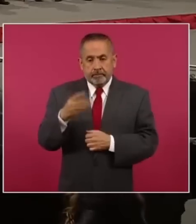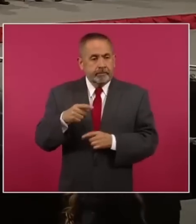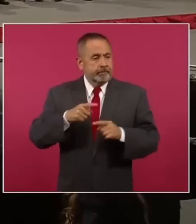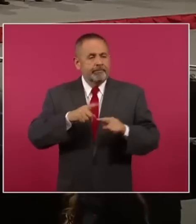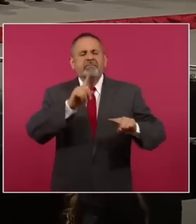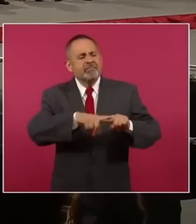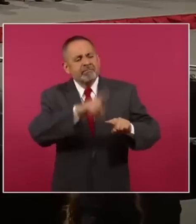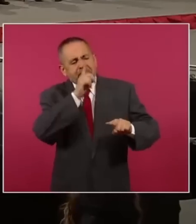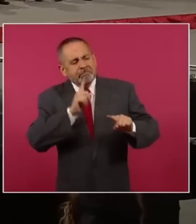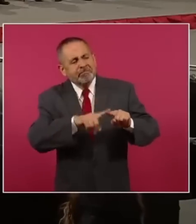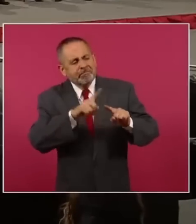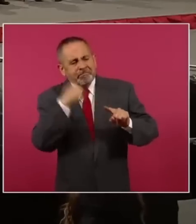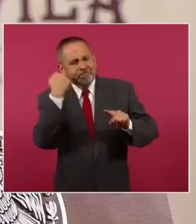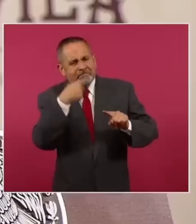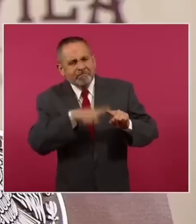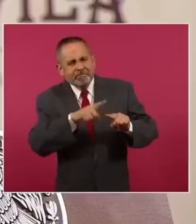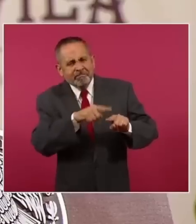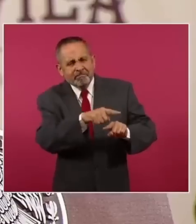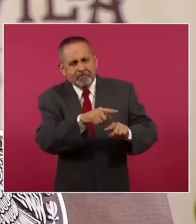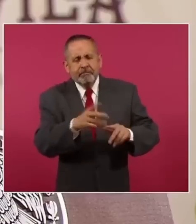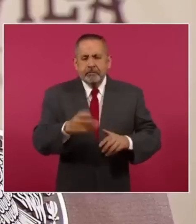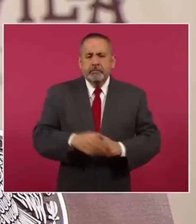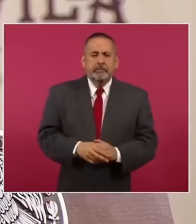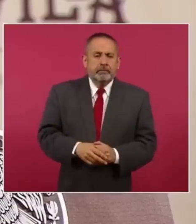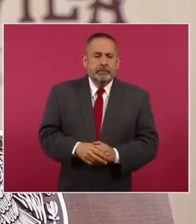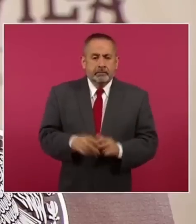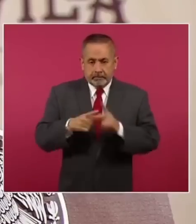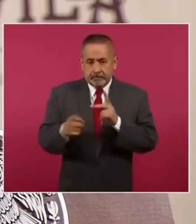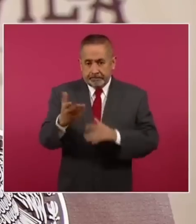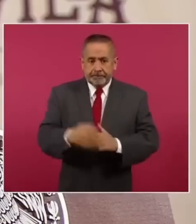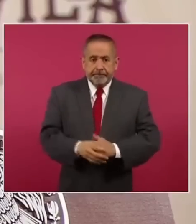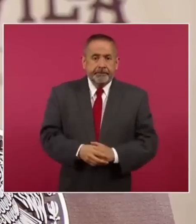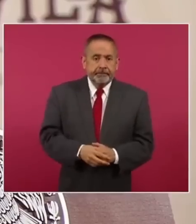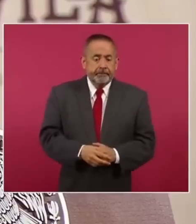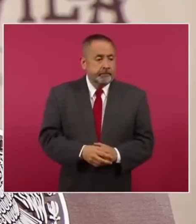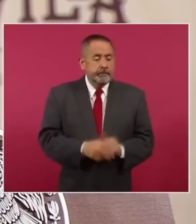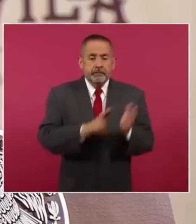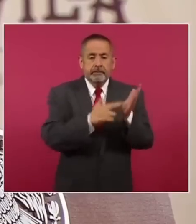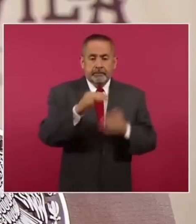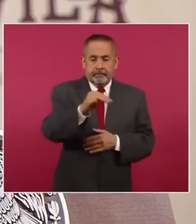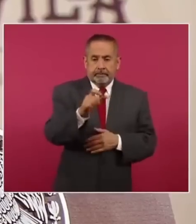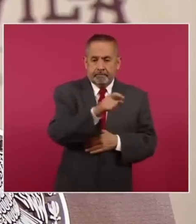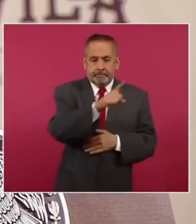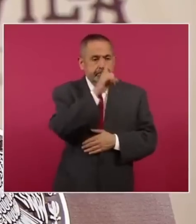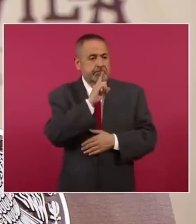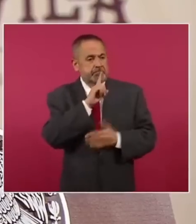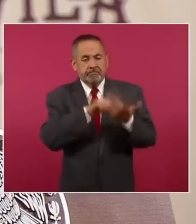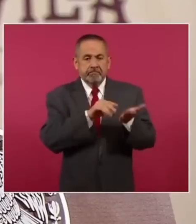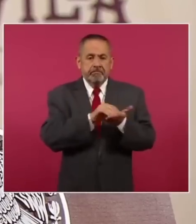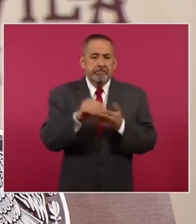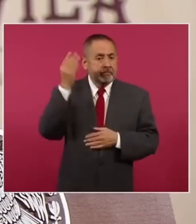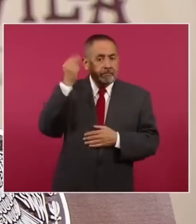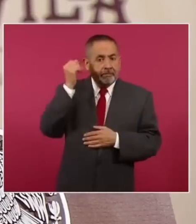Quienes quieren las mentiras de la semana y vamos a comenzar. Revista MX miente sobre